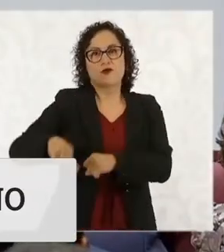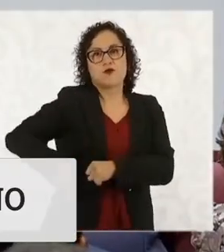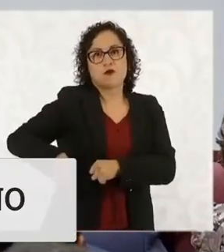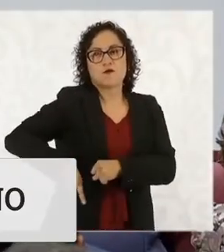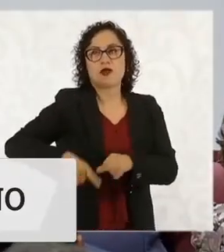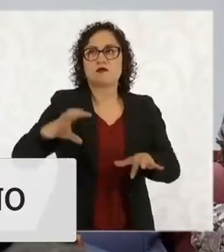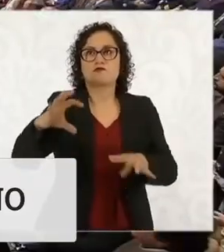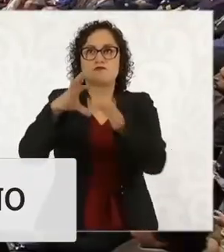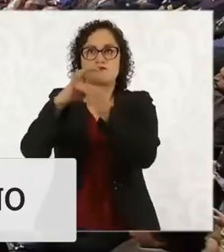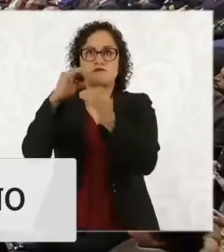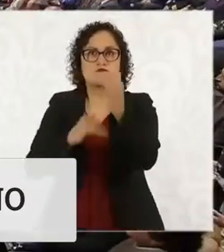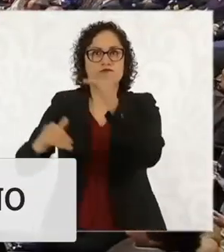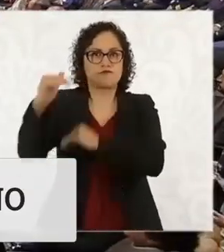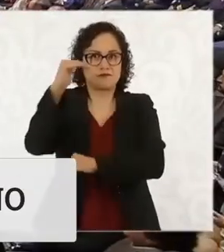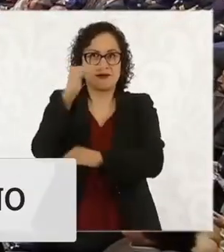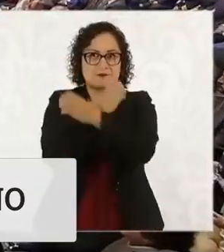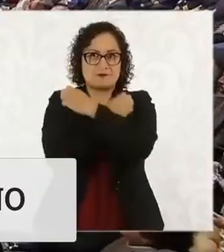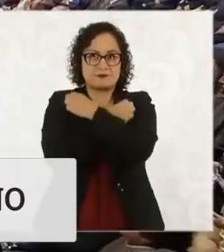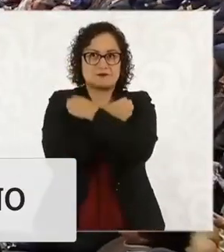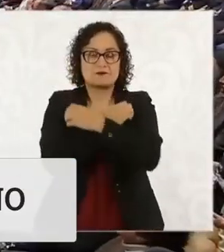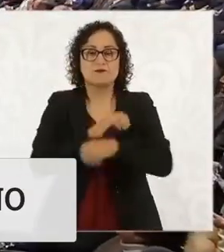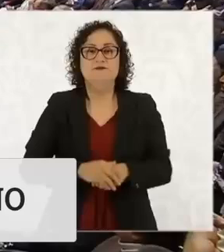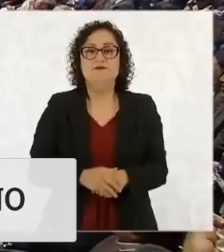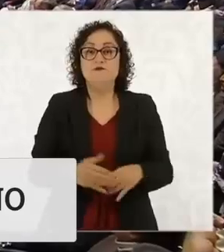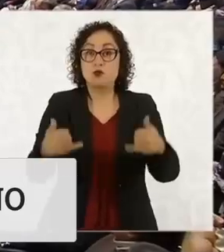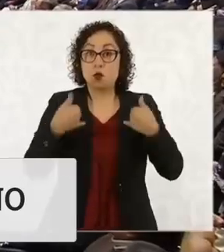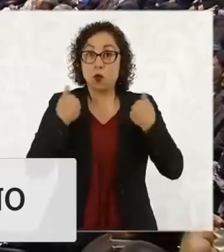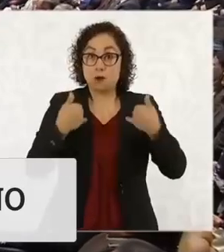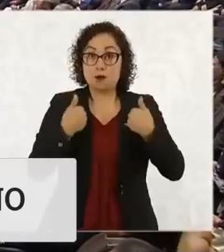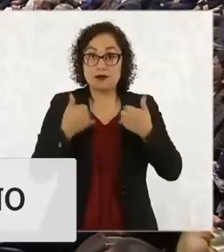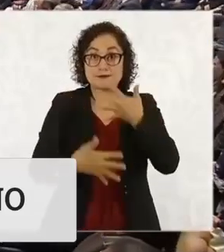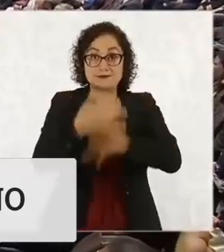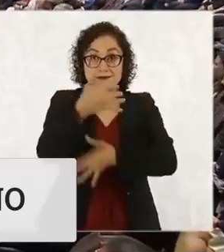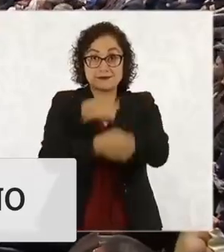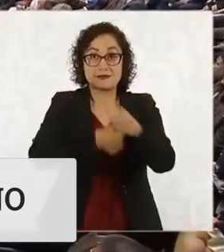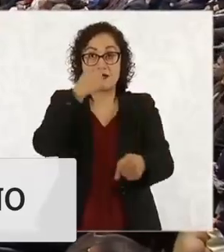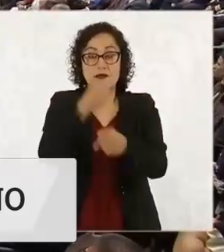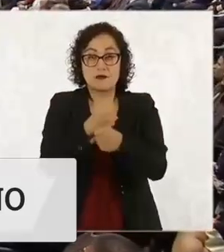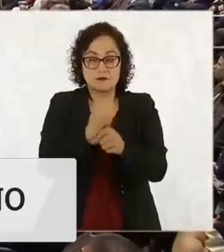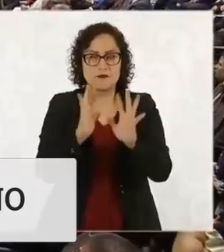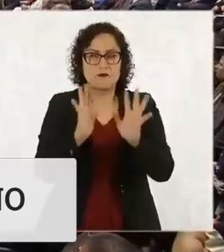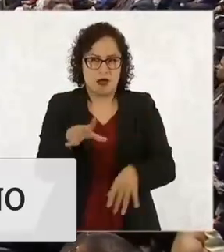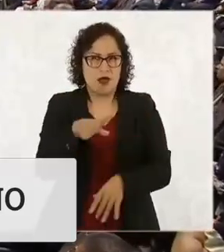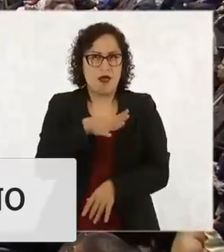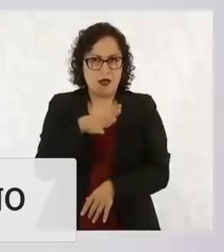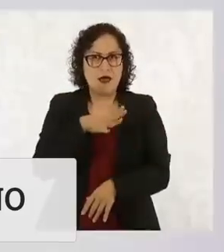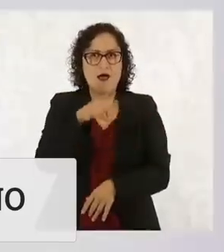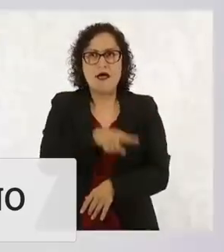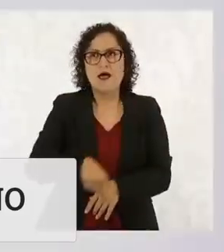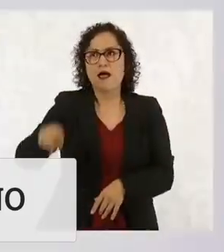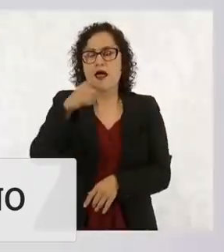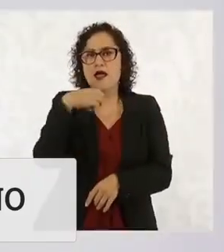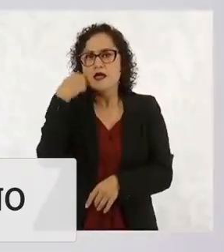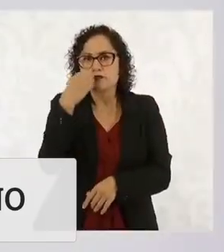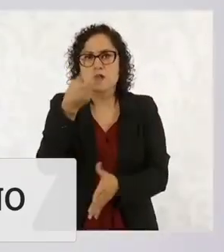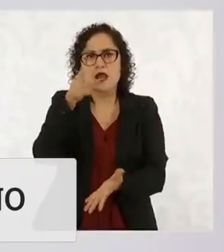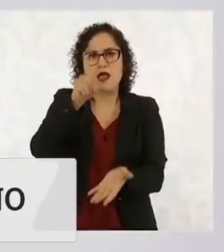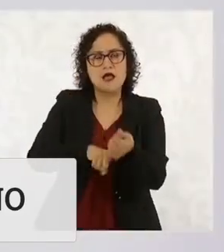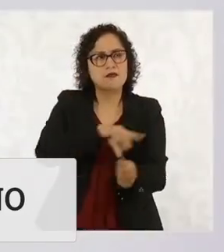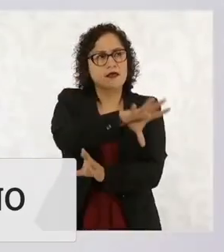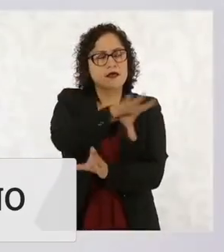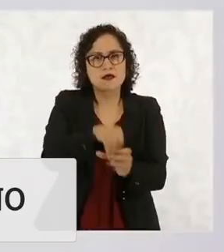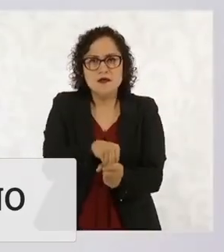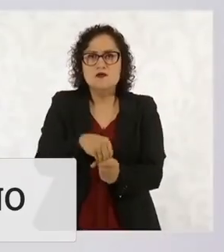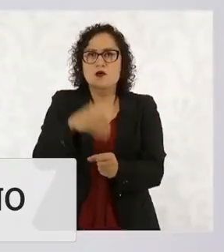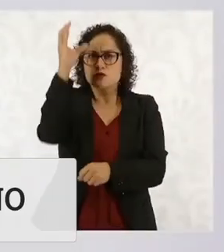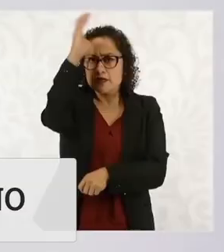nivel superior. Nuestros jóvenes de 15 años contarán con un espacio educativo creativo, incluyente,